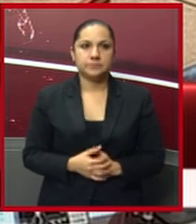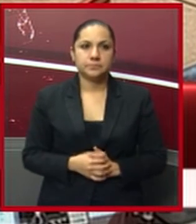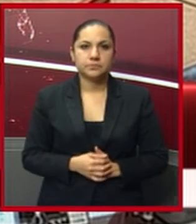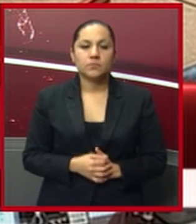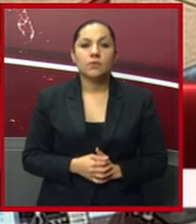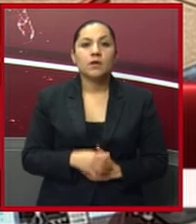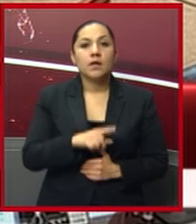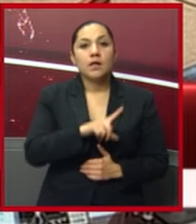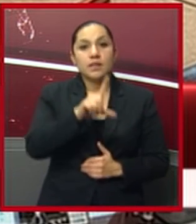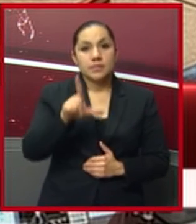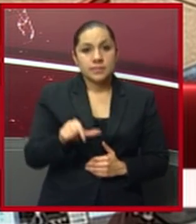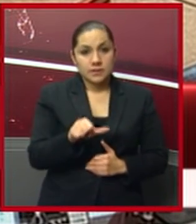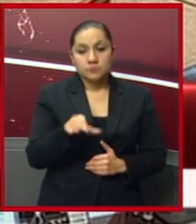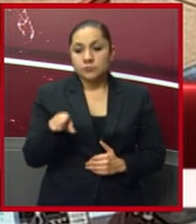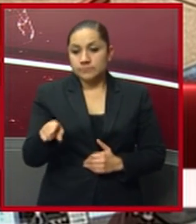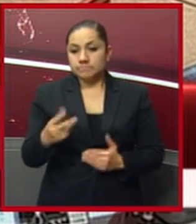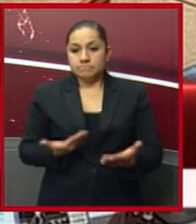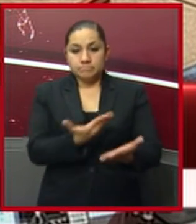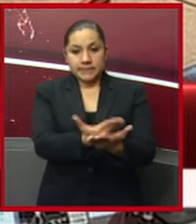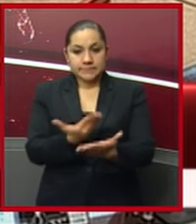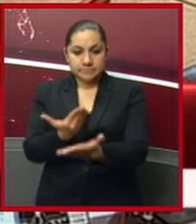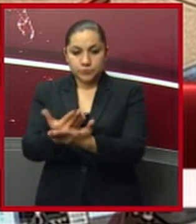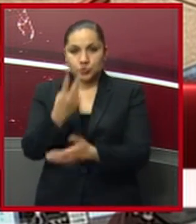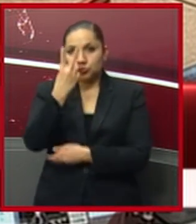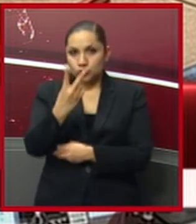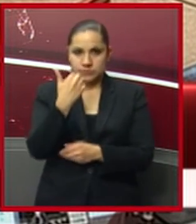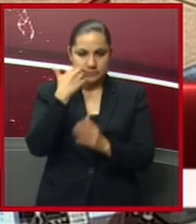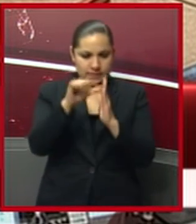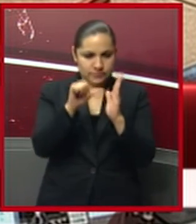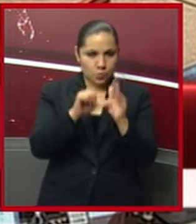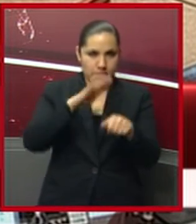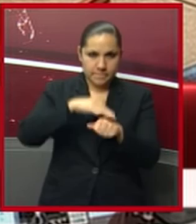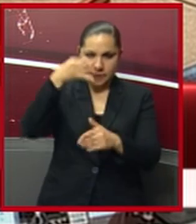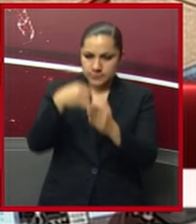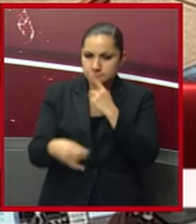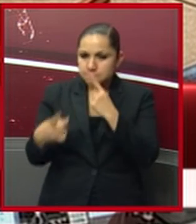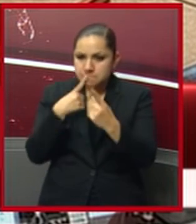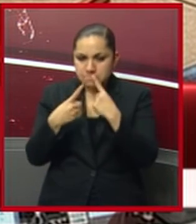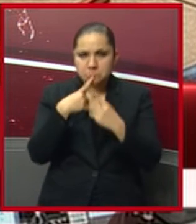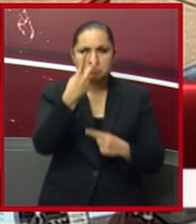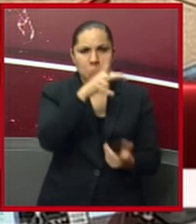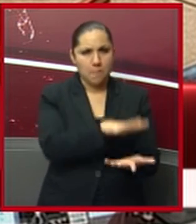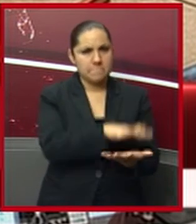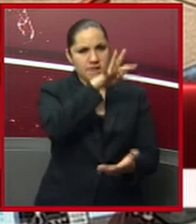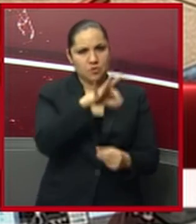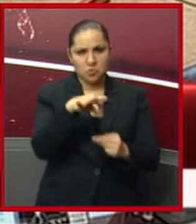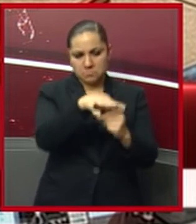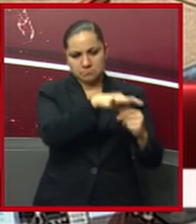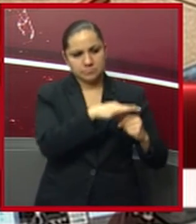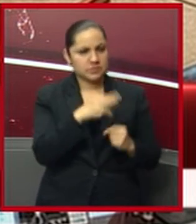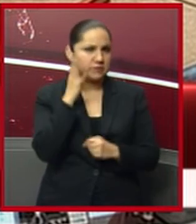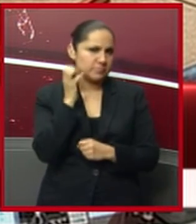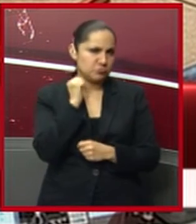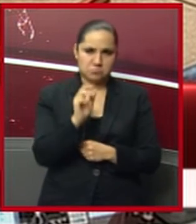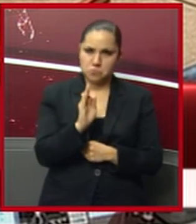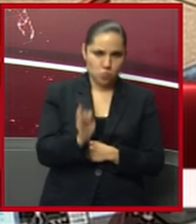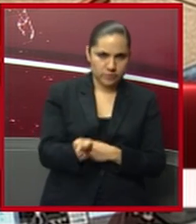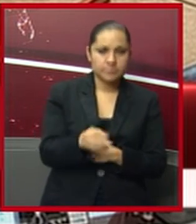Bueno, luego de la presentación de 2 reservas al dictamen, ambas rechazadas por el Pleno, el Senado de la República aprobó los